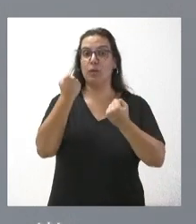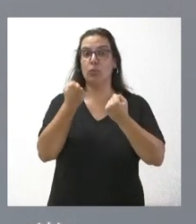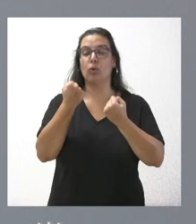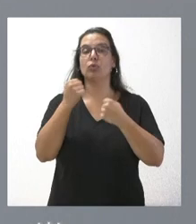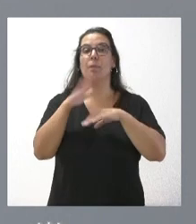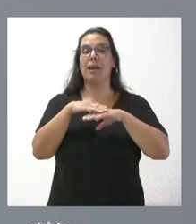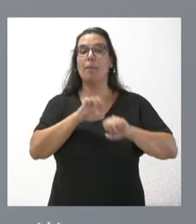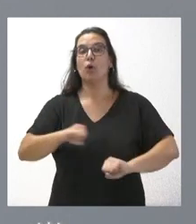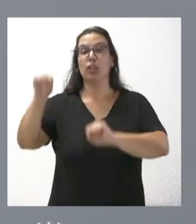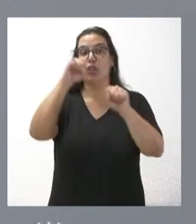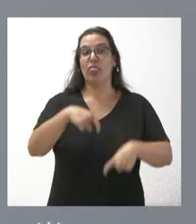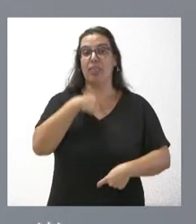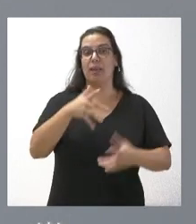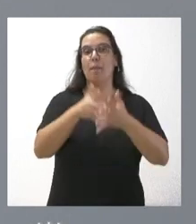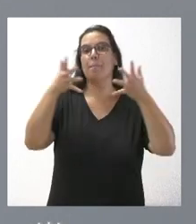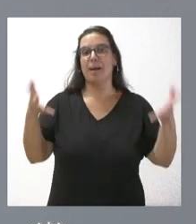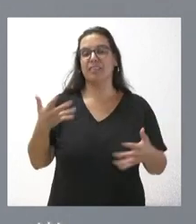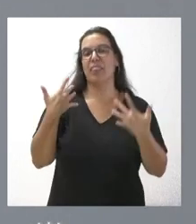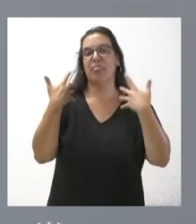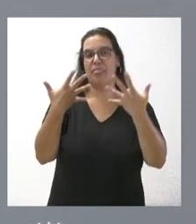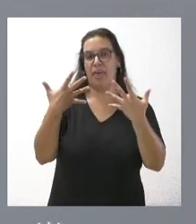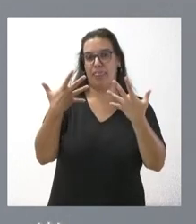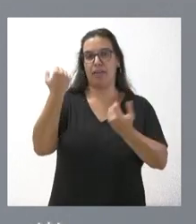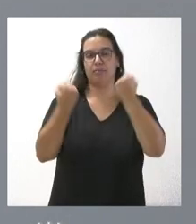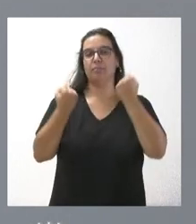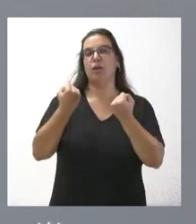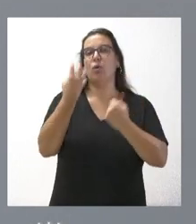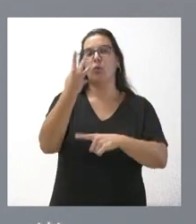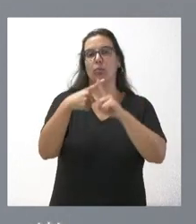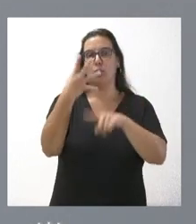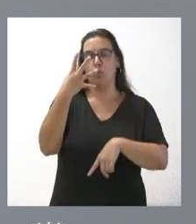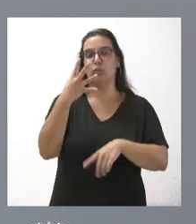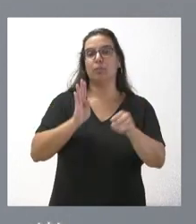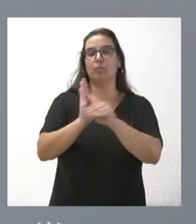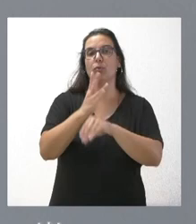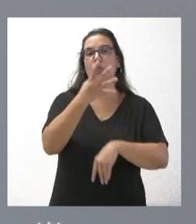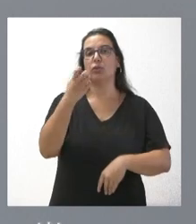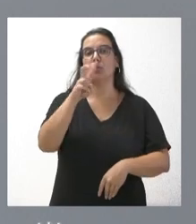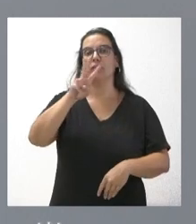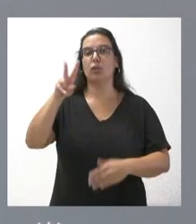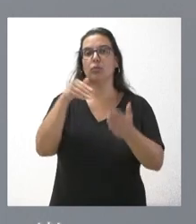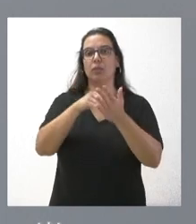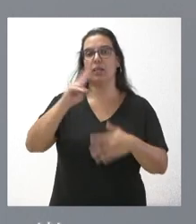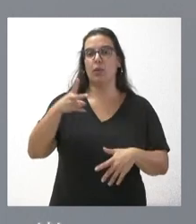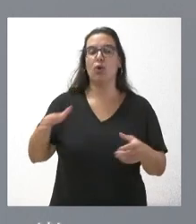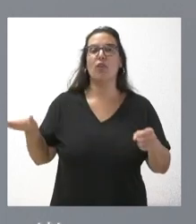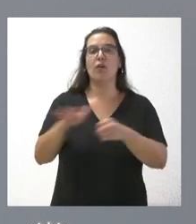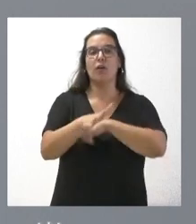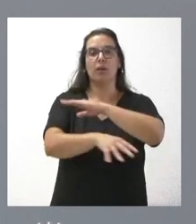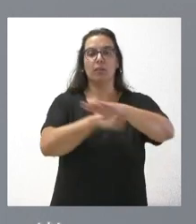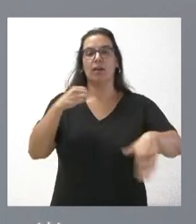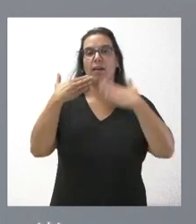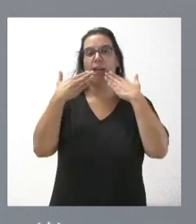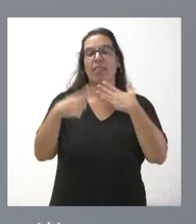Protección Civil con 10 nuevos todoterrenos, con un importe de inversión de 422.000 euros y financiados con fondos